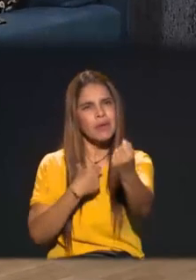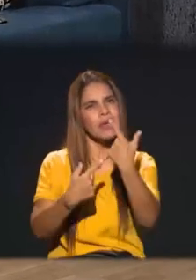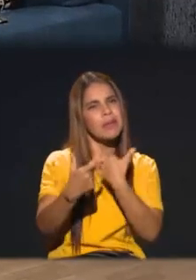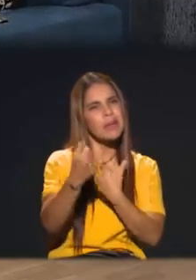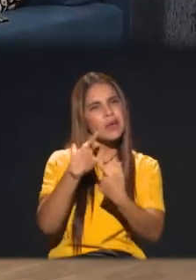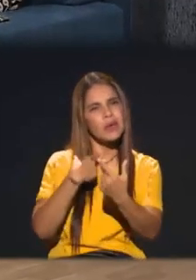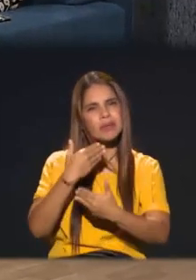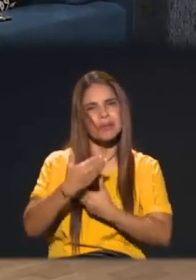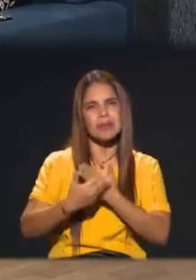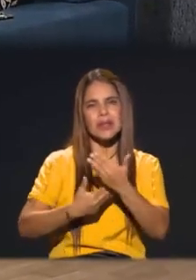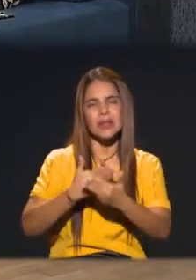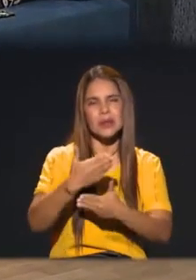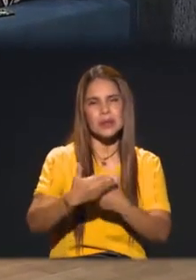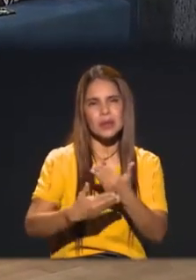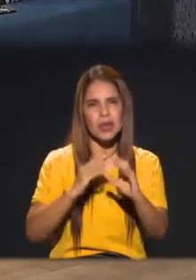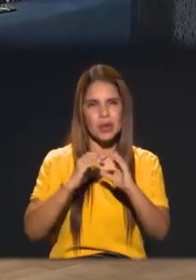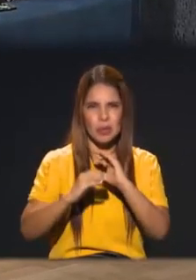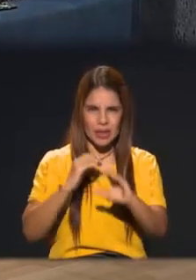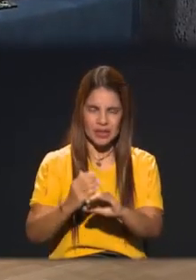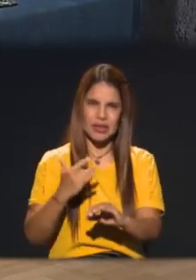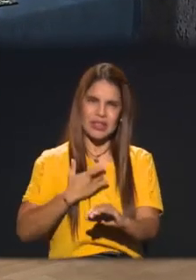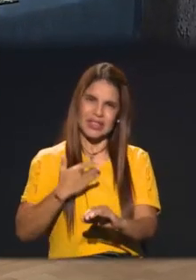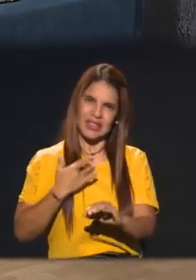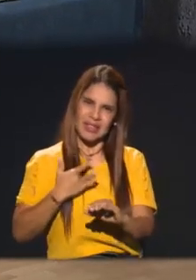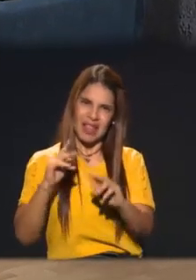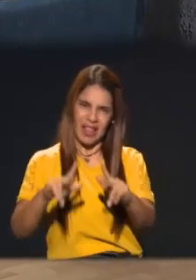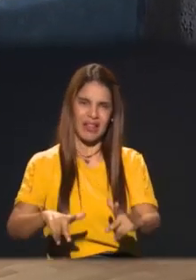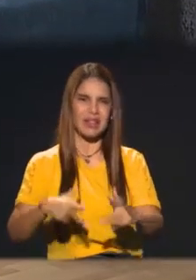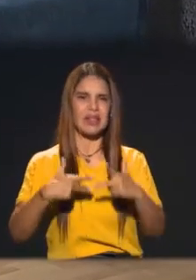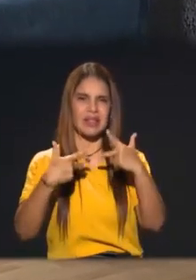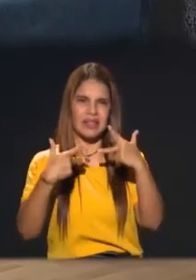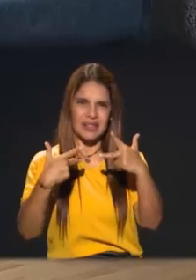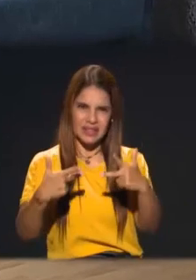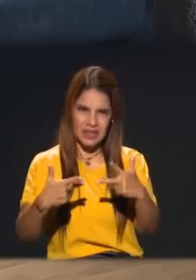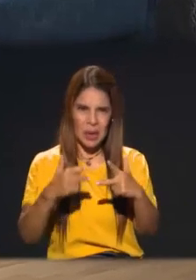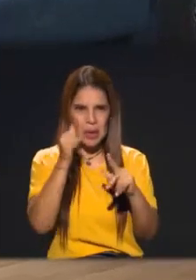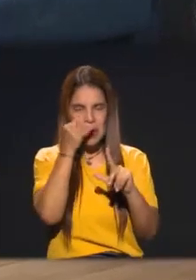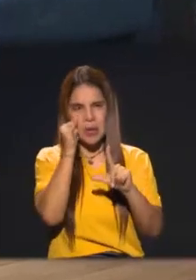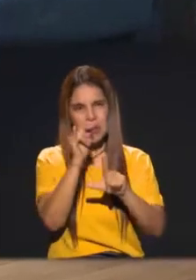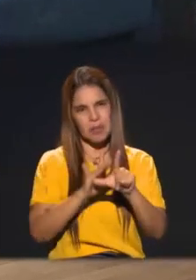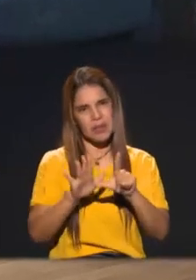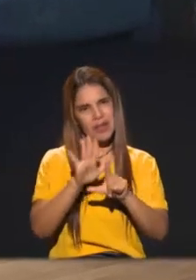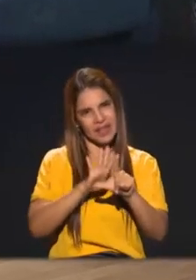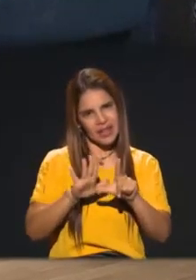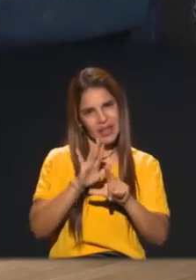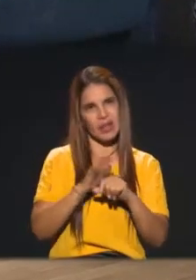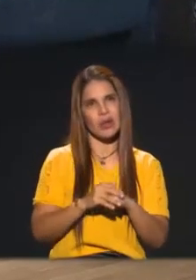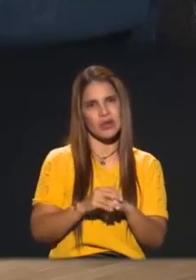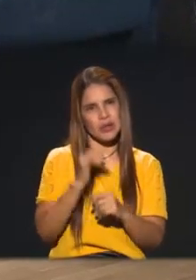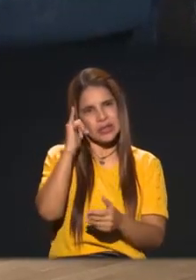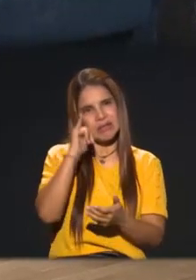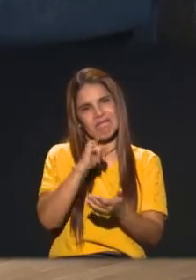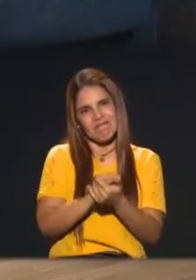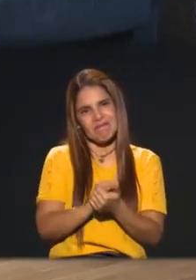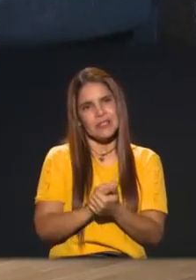ha cambiado, entonces ellos también sienten que pueden preguntar cosas de formas diferentes, sí, a través de videos y a través de cosas, pero yo creo que el